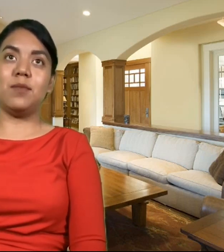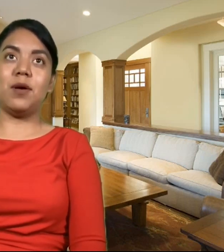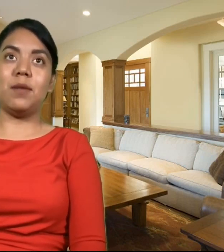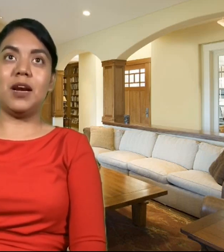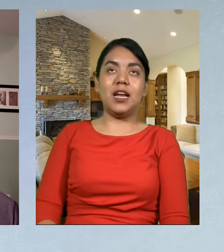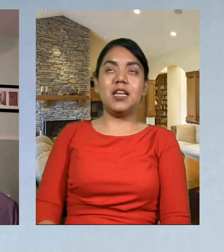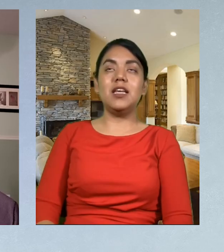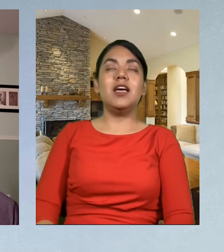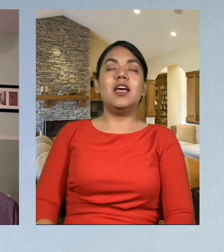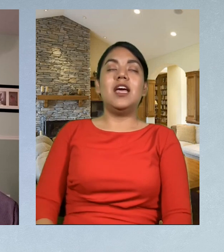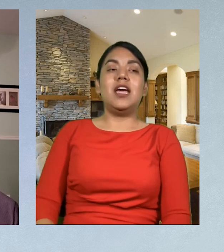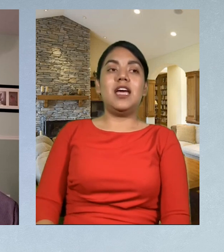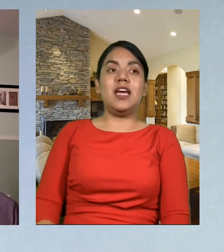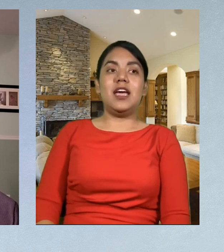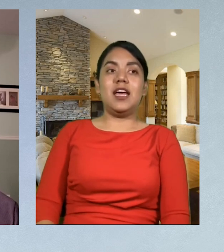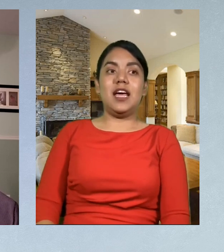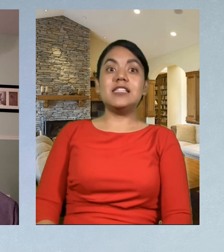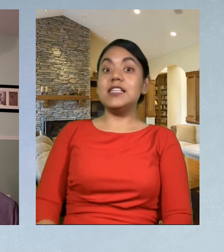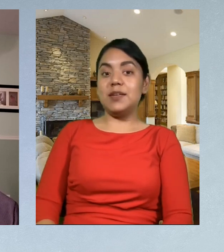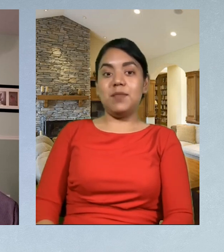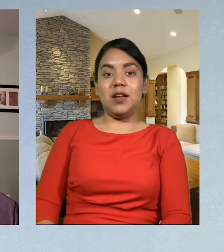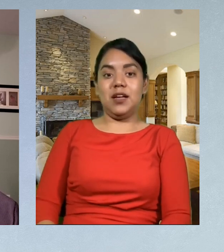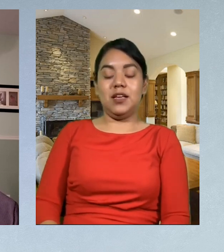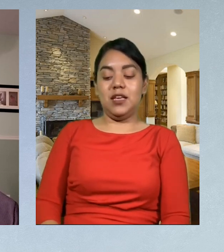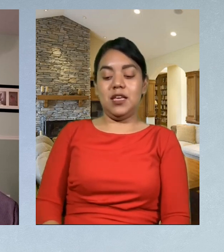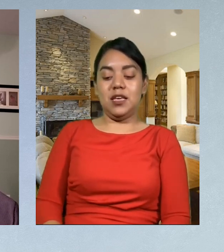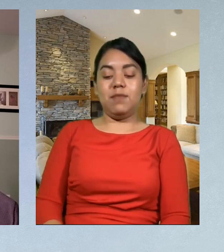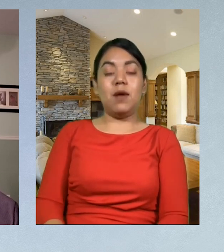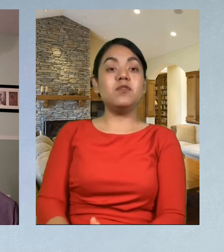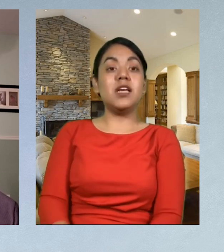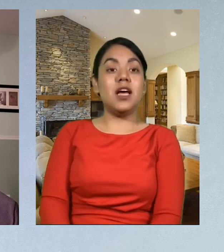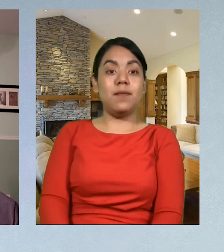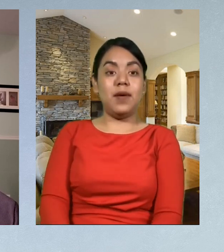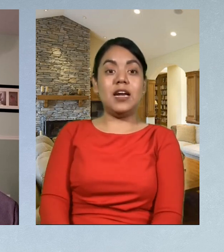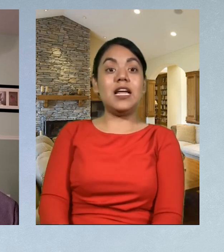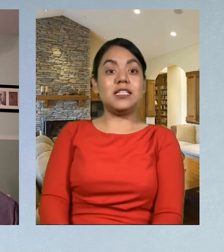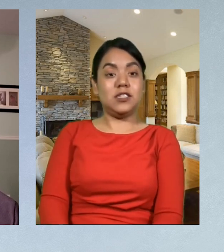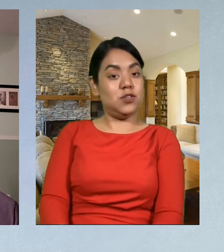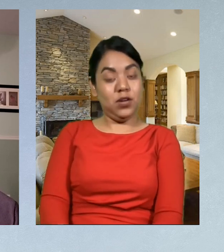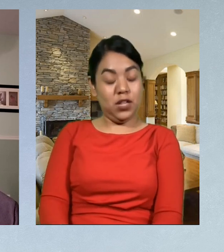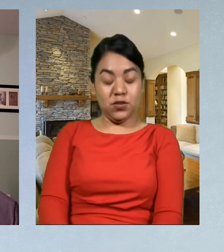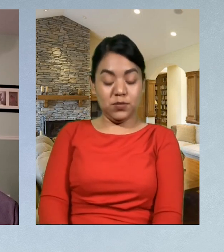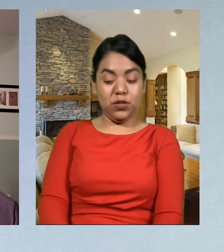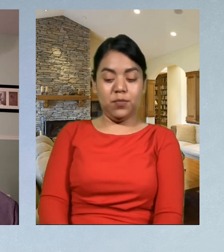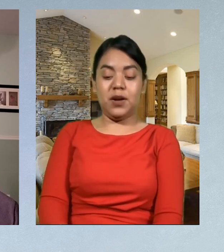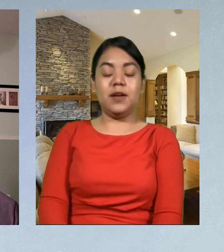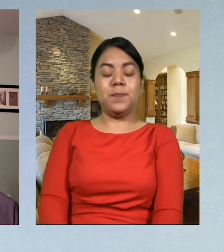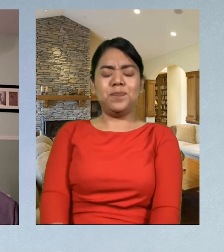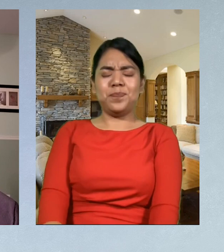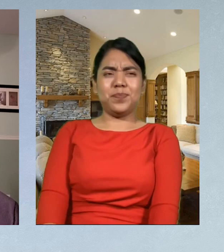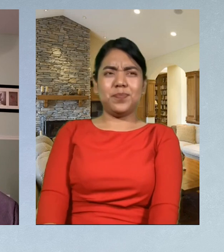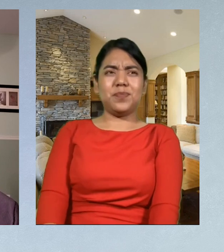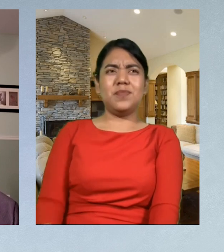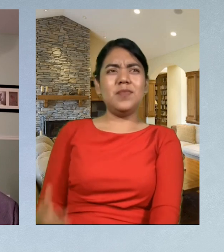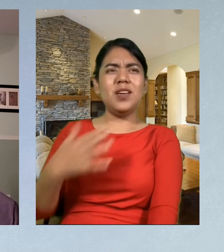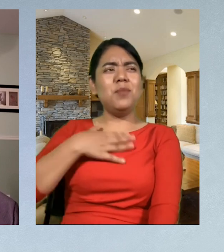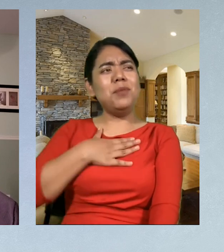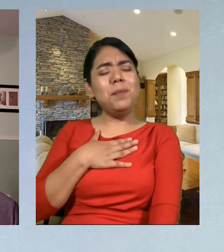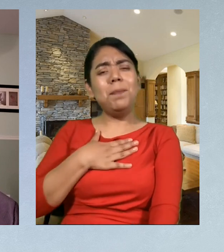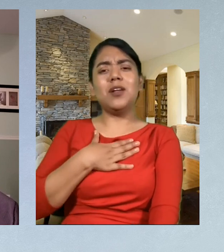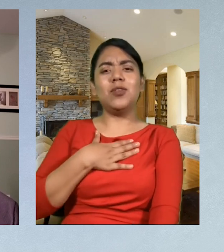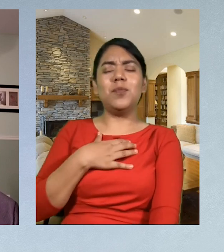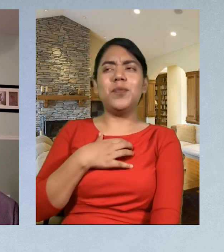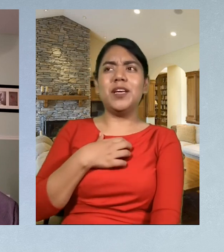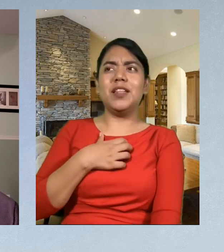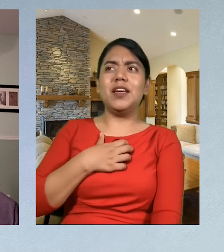se llamaba Marlene, esta semana. Y vamos a ver la decisión que Dios va a tomar. Amén. A mí